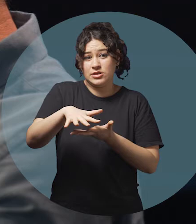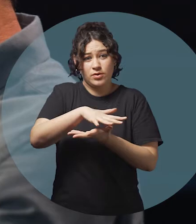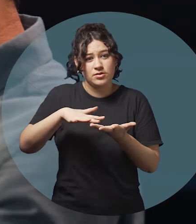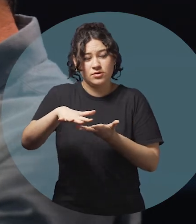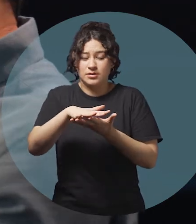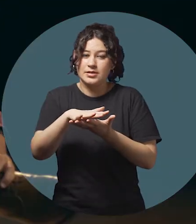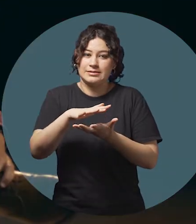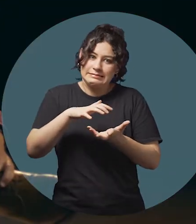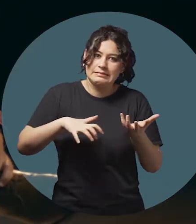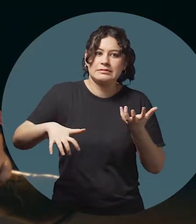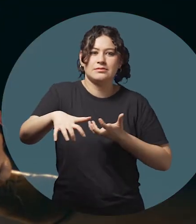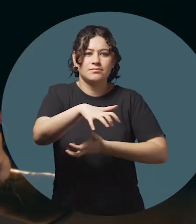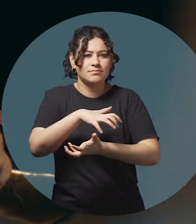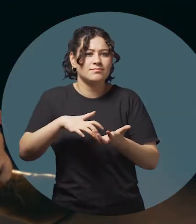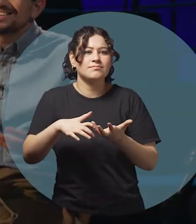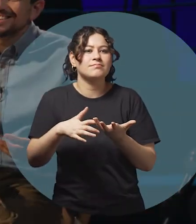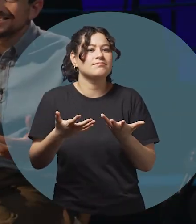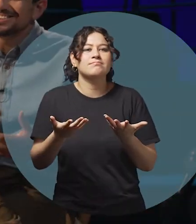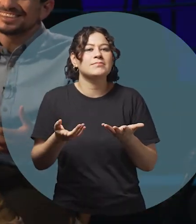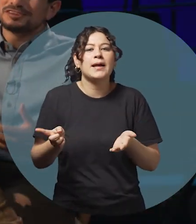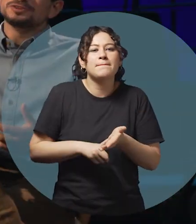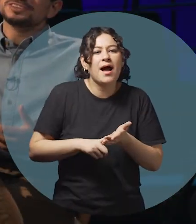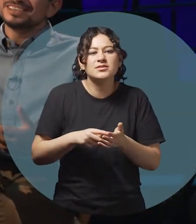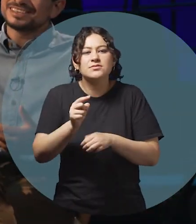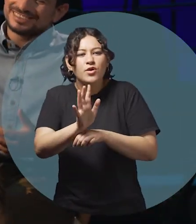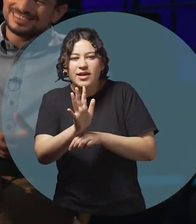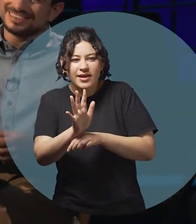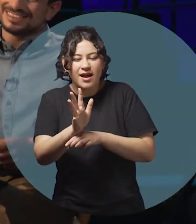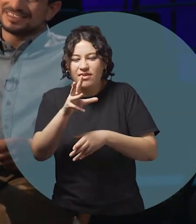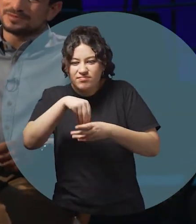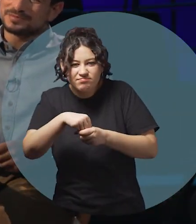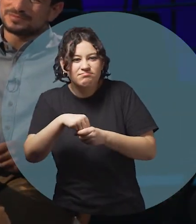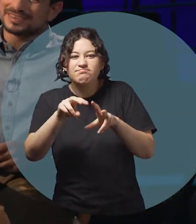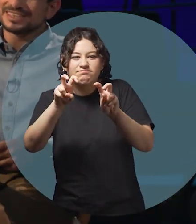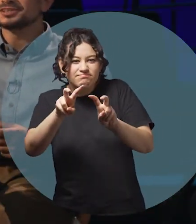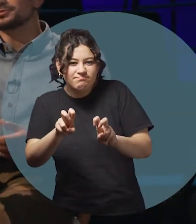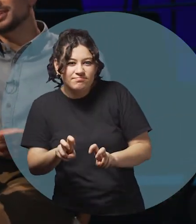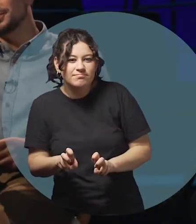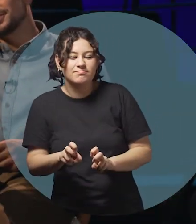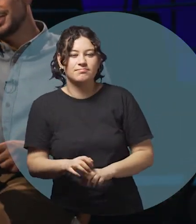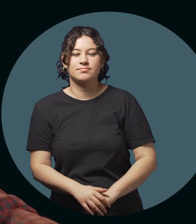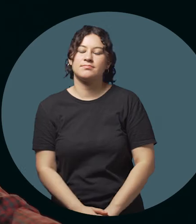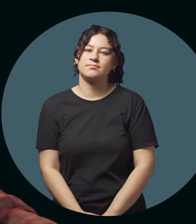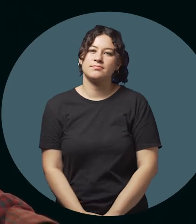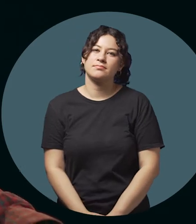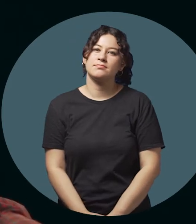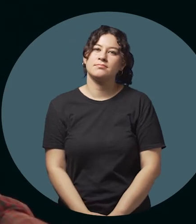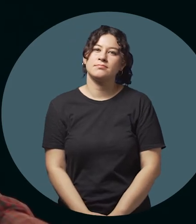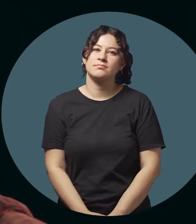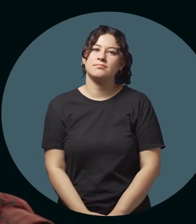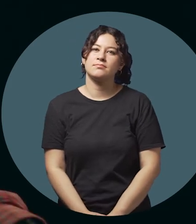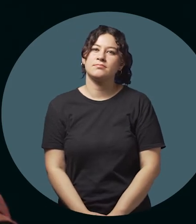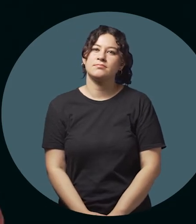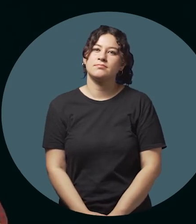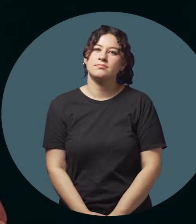situaciones complejas. ¿Qué más hay, ¿no?, en la biología que has encontrado? Bueno, es